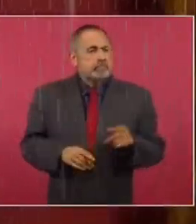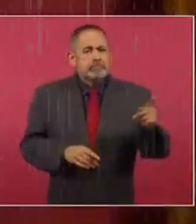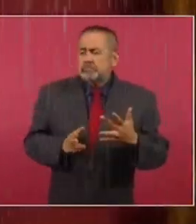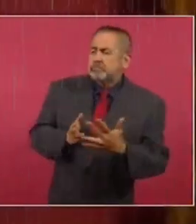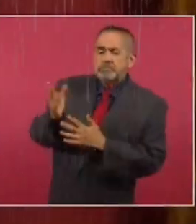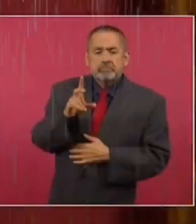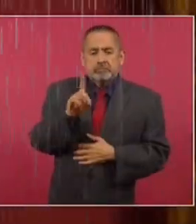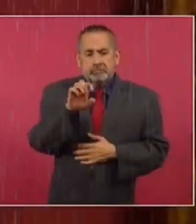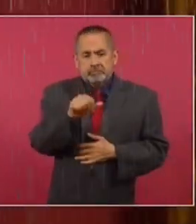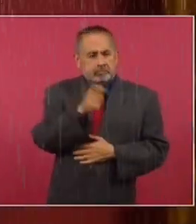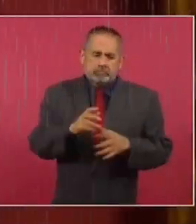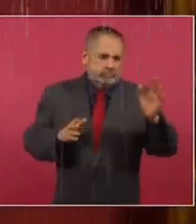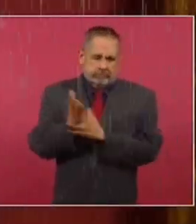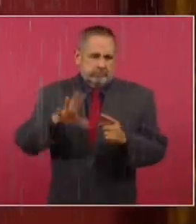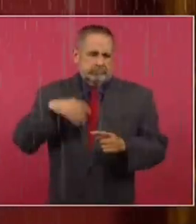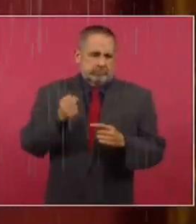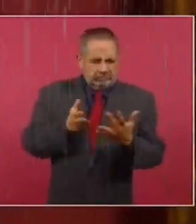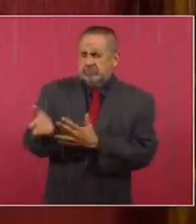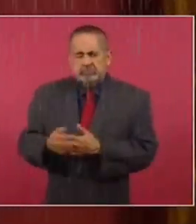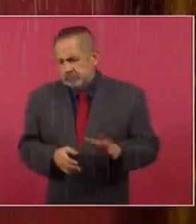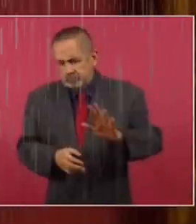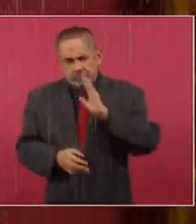entonces, presidente, si la DEA entró? Una intromisión abusiva,